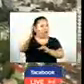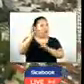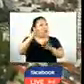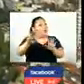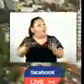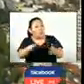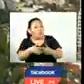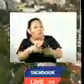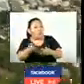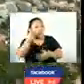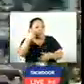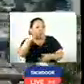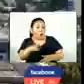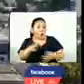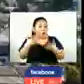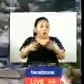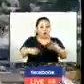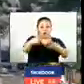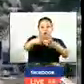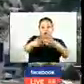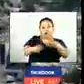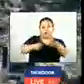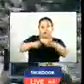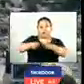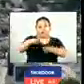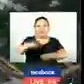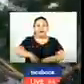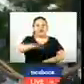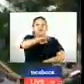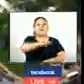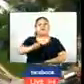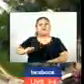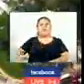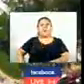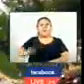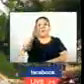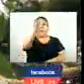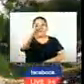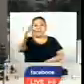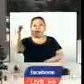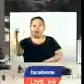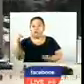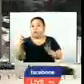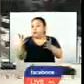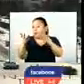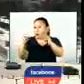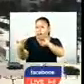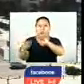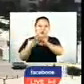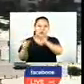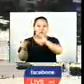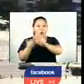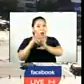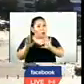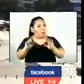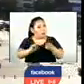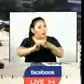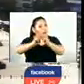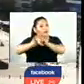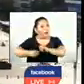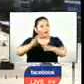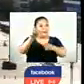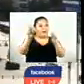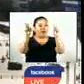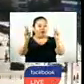tras la aprobación del manejo legal de las criptomonedas en el salvador algunos países buscan imitarlo y formar parte de este nuevo cambio en el